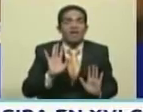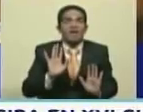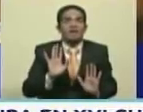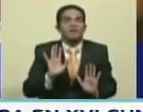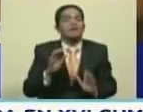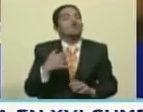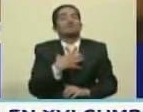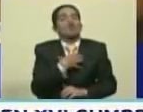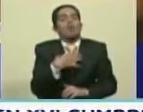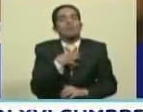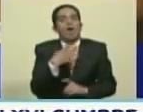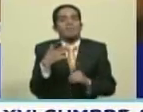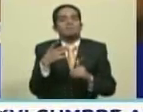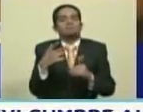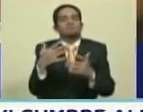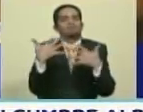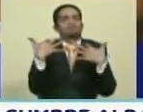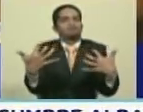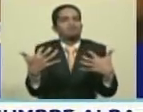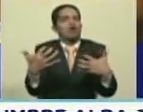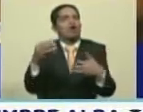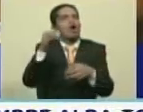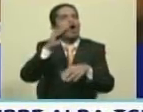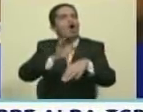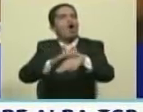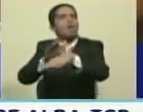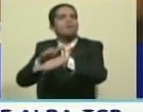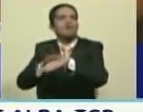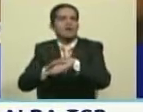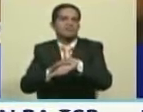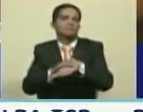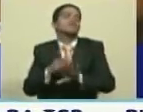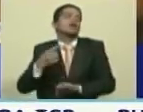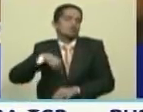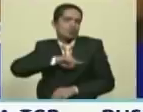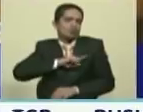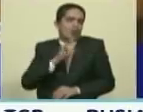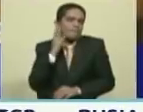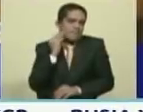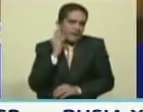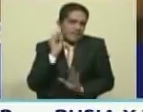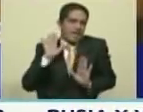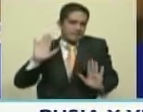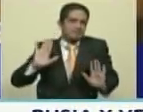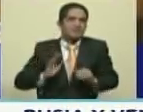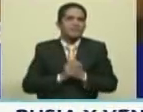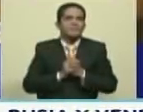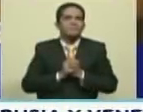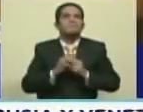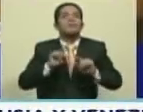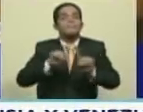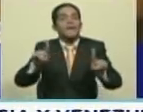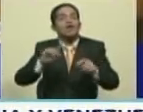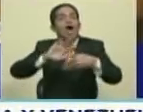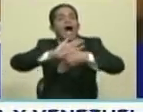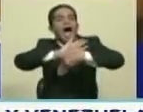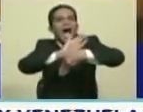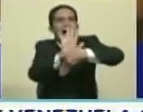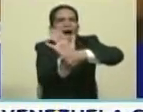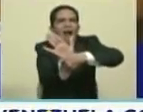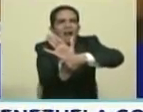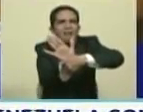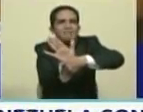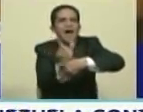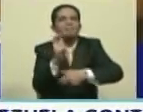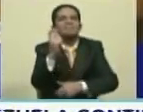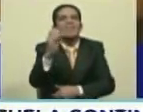no pueden convocar. Esa es nuestra pequeña experiencia. Pero el ALBA,